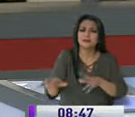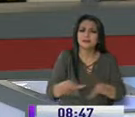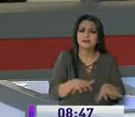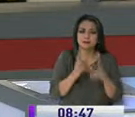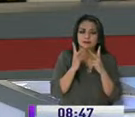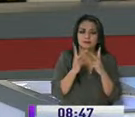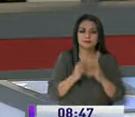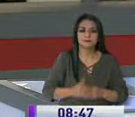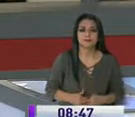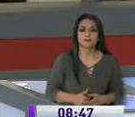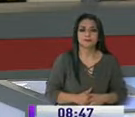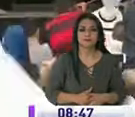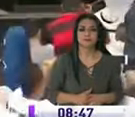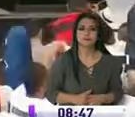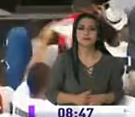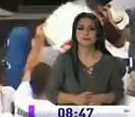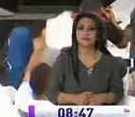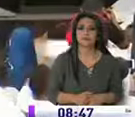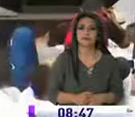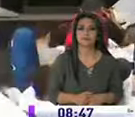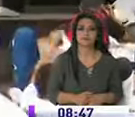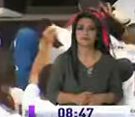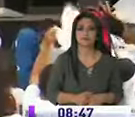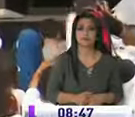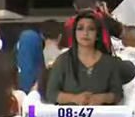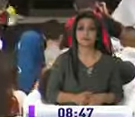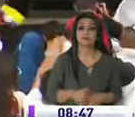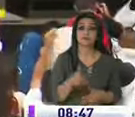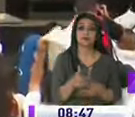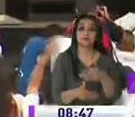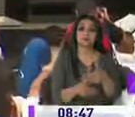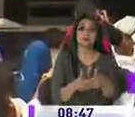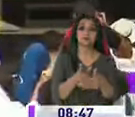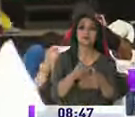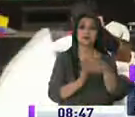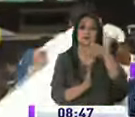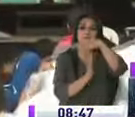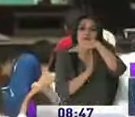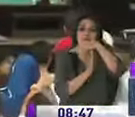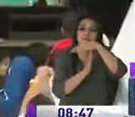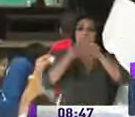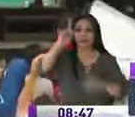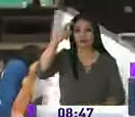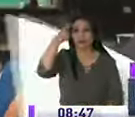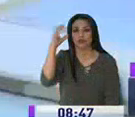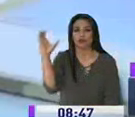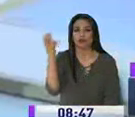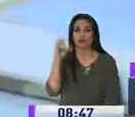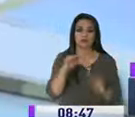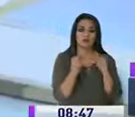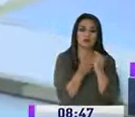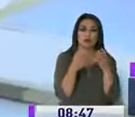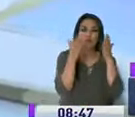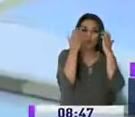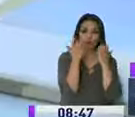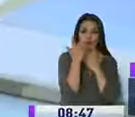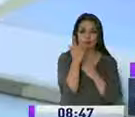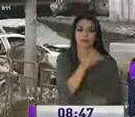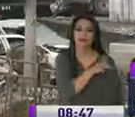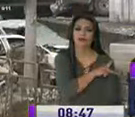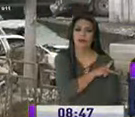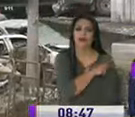de Esmeraldas. Se trata de 4 expertos en explosivos que se sumarán a los peritos colombianos que se encuentran trabajando desde el